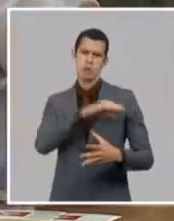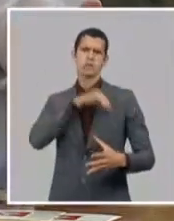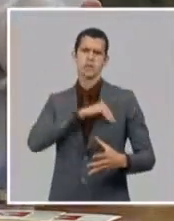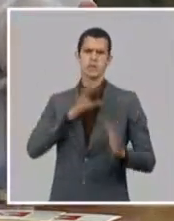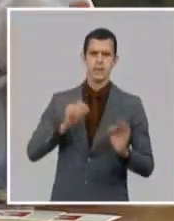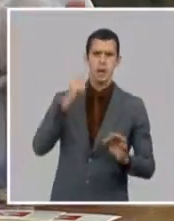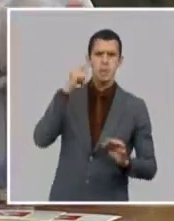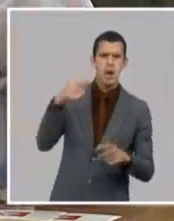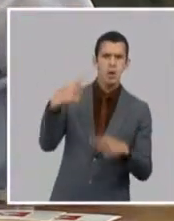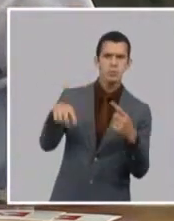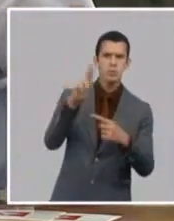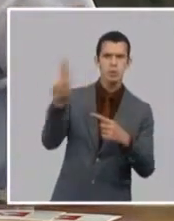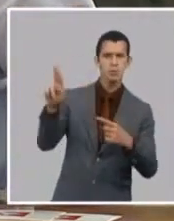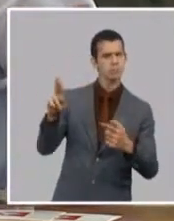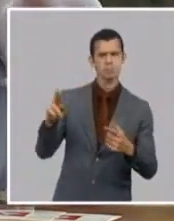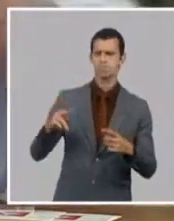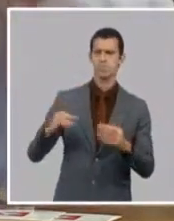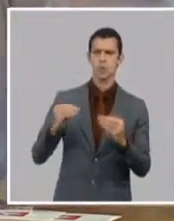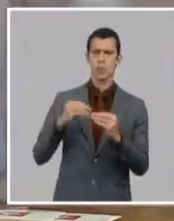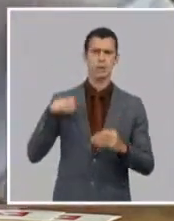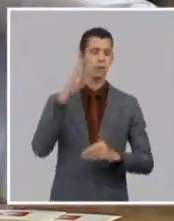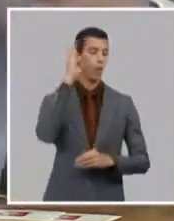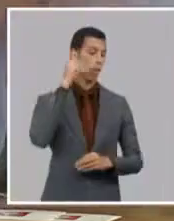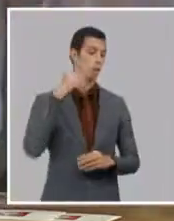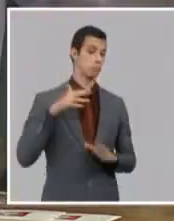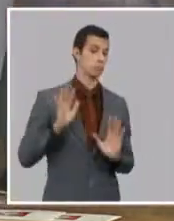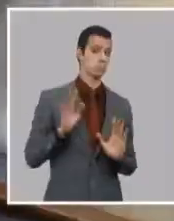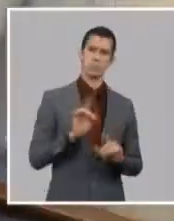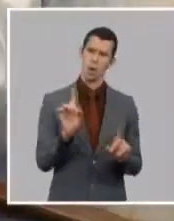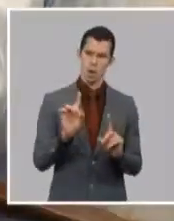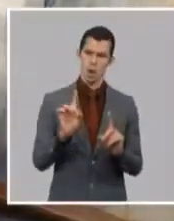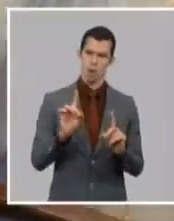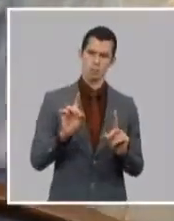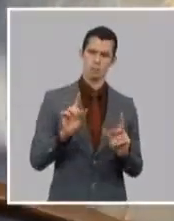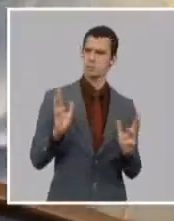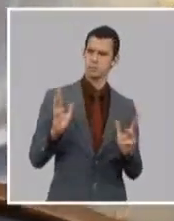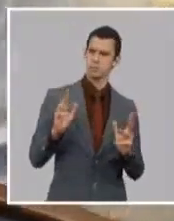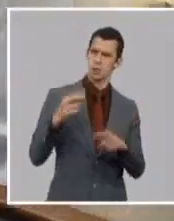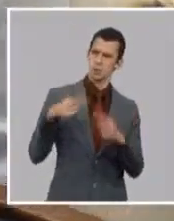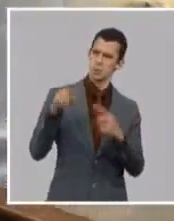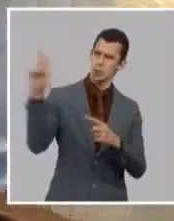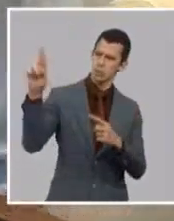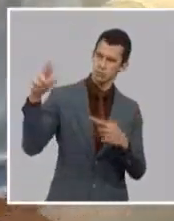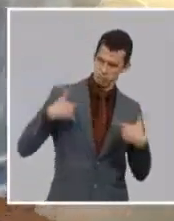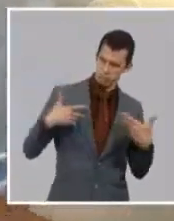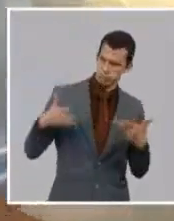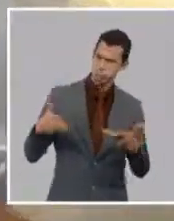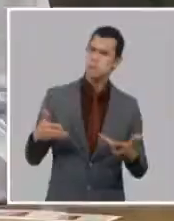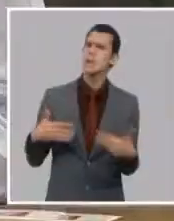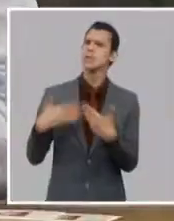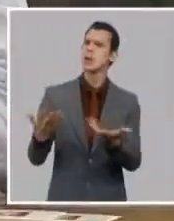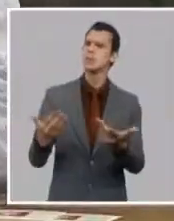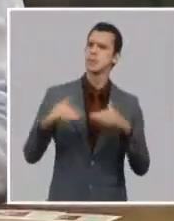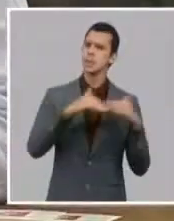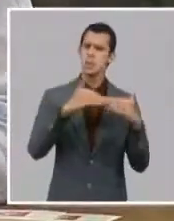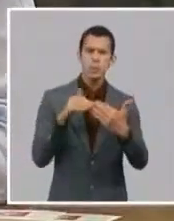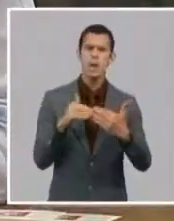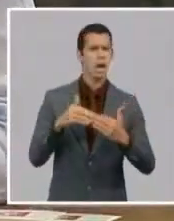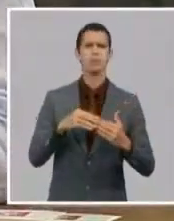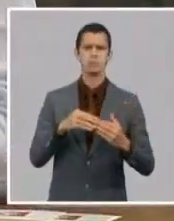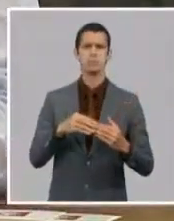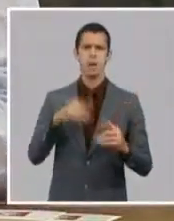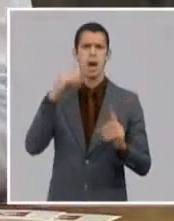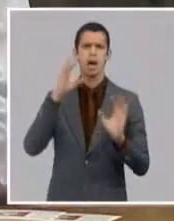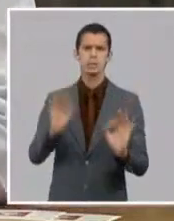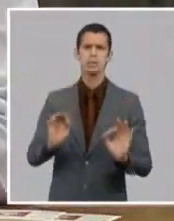¿qué hubiera pasado? La violencia. La violencia, y esto fuera lo que hubiera primado, y todavía hoy estuviéramos así con la ciudad toda desordenada